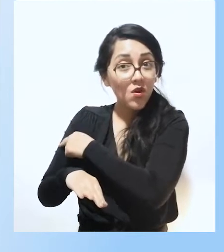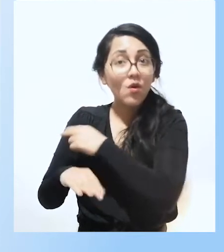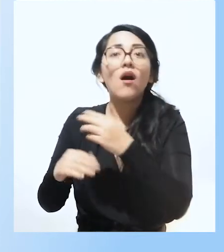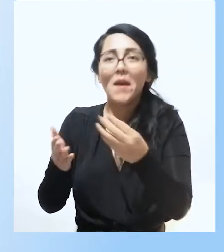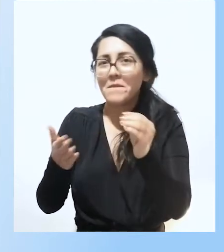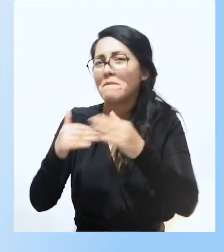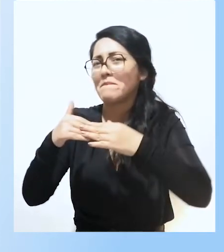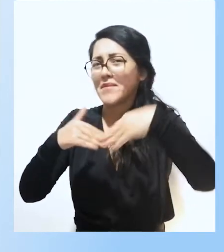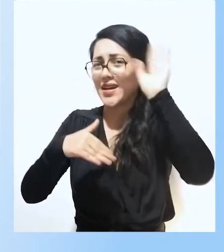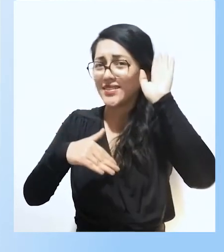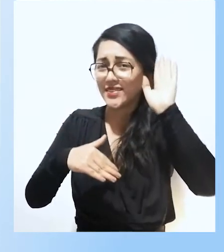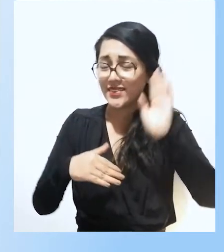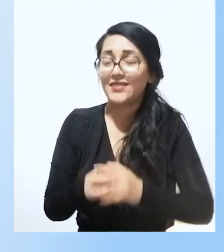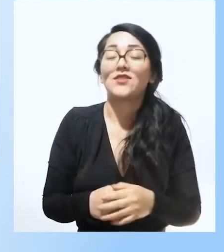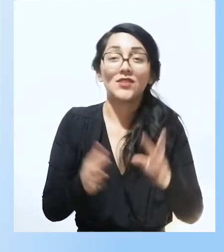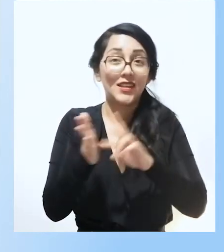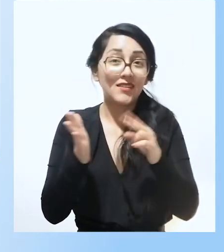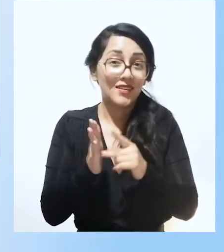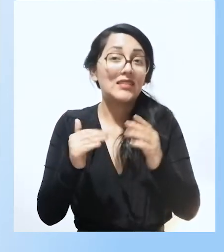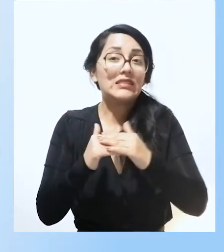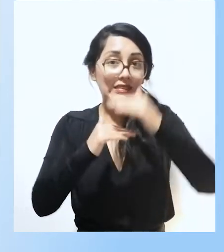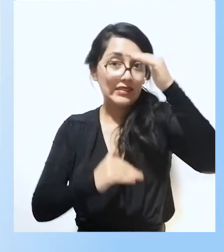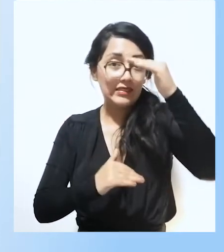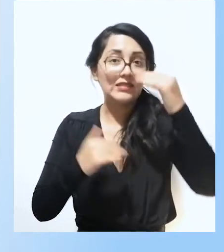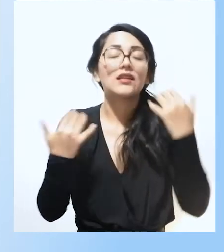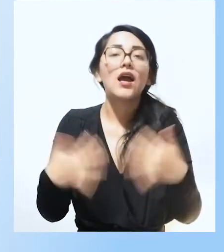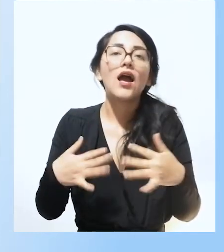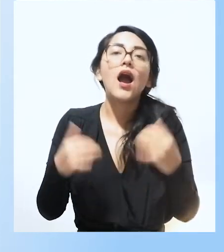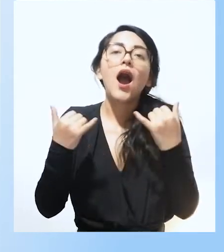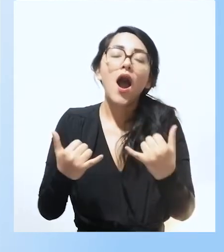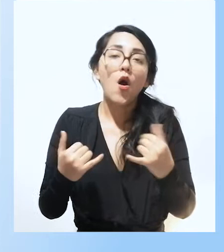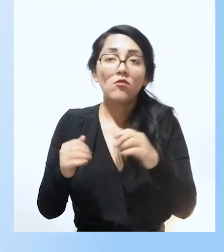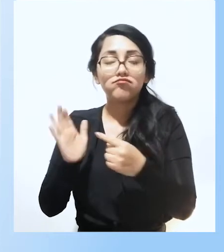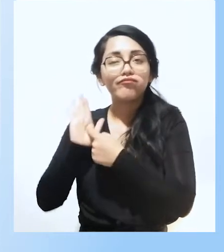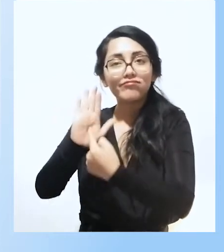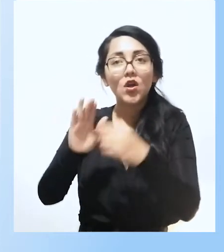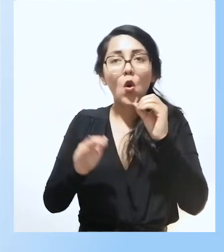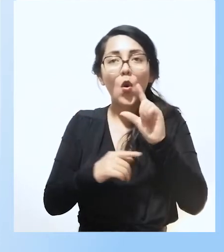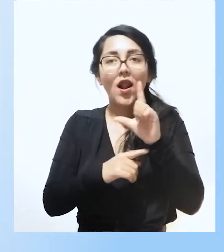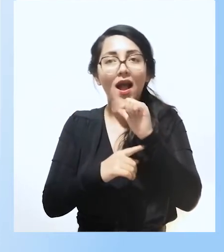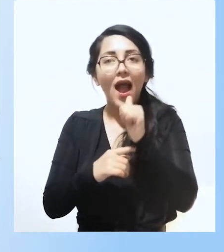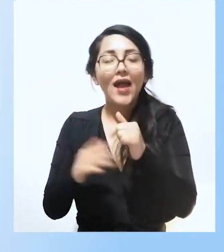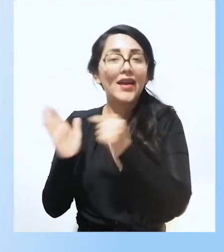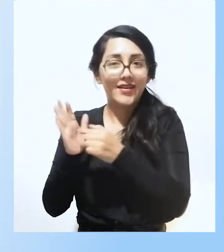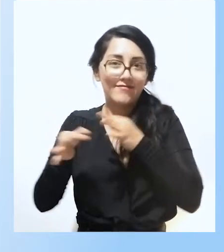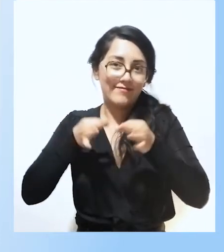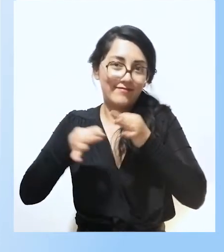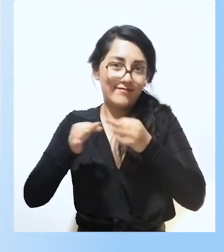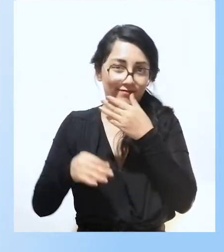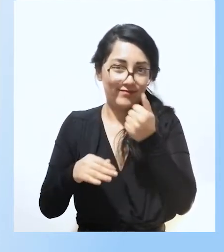concepto es más amplio. Para eso yo paso a presentar a nuestra ponente del día de hoy, Olga Lizazuaín, para que nos dé una mejor